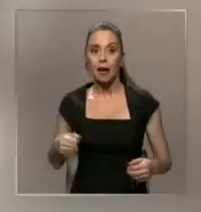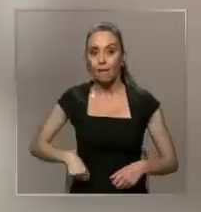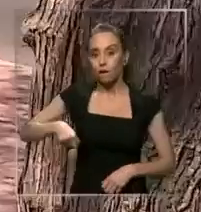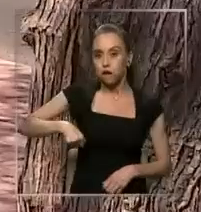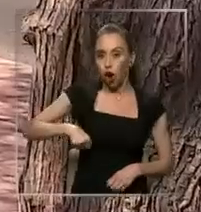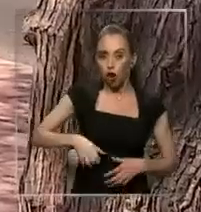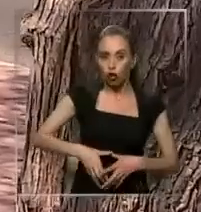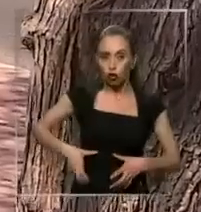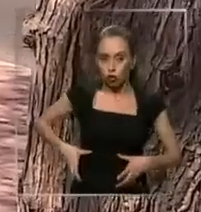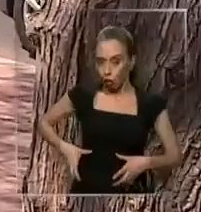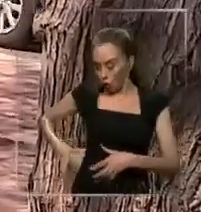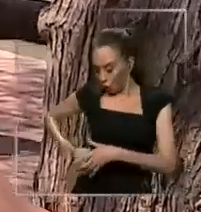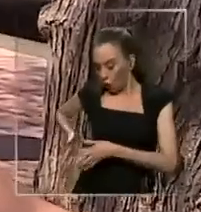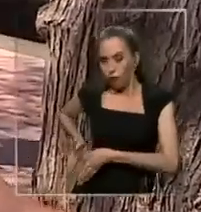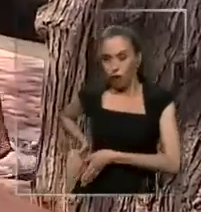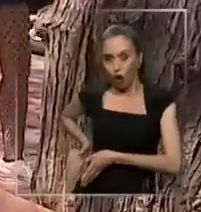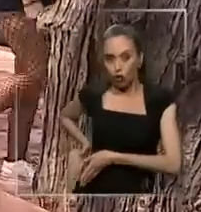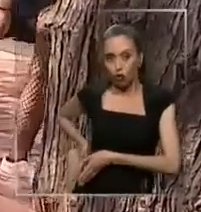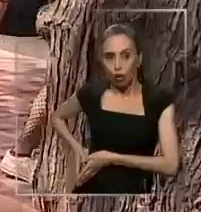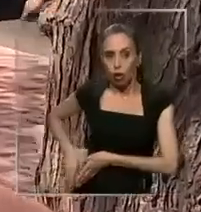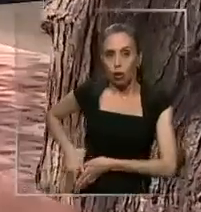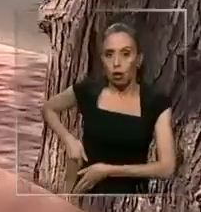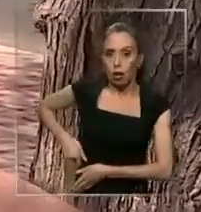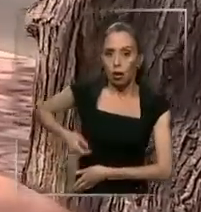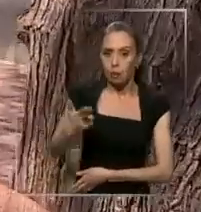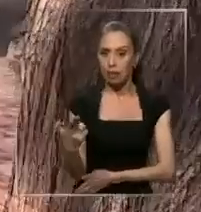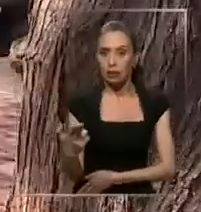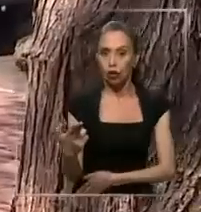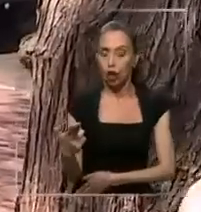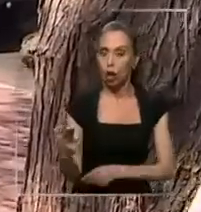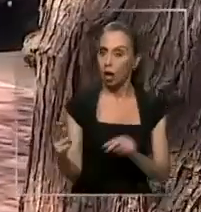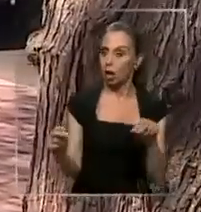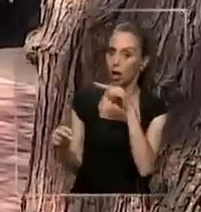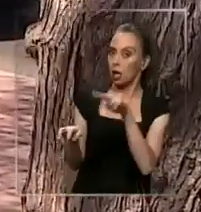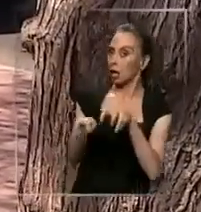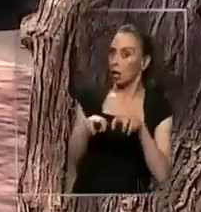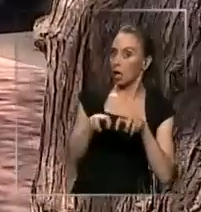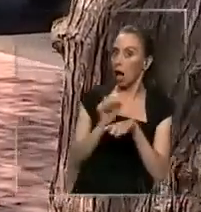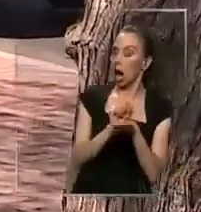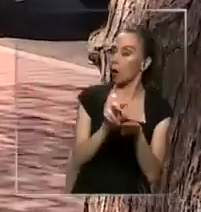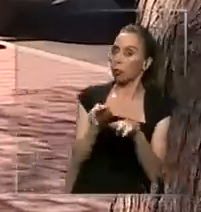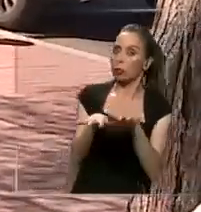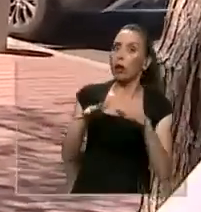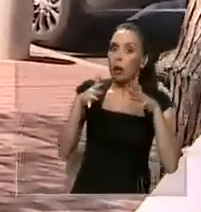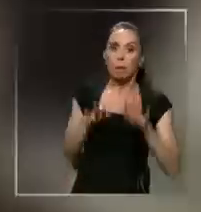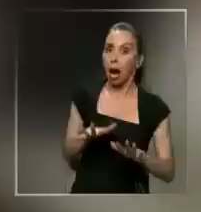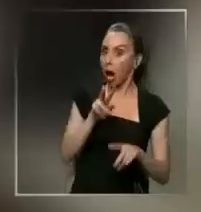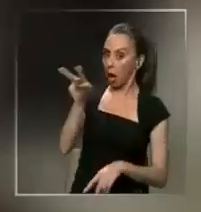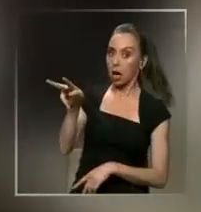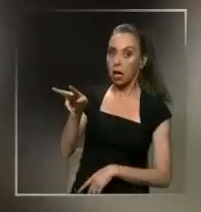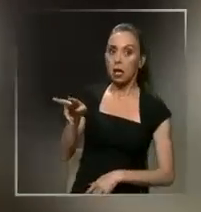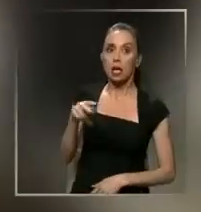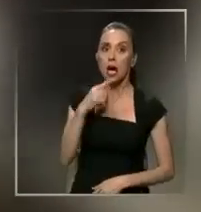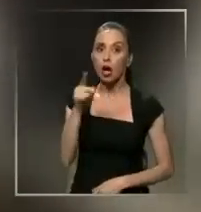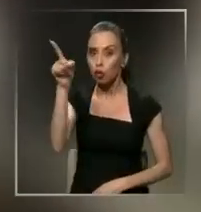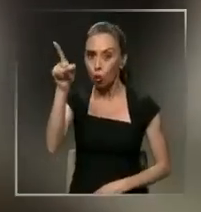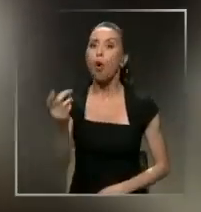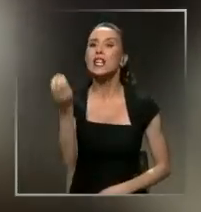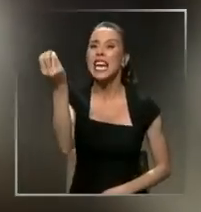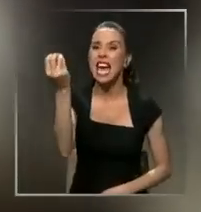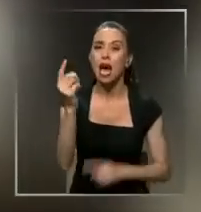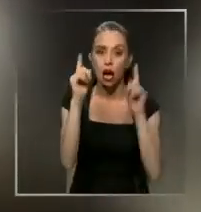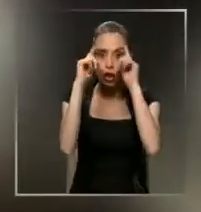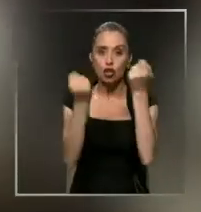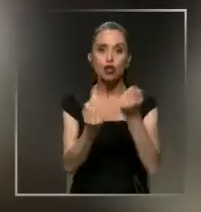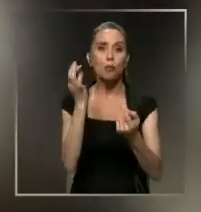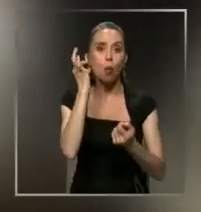tenía a un lado de él, como que va a sacar un arma. Entonces todos quedamos dentro del auto paralizados. Un arma voy a sacar y está todo